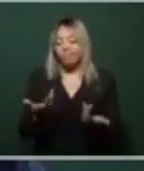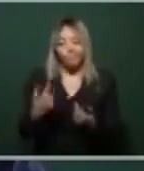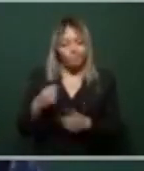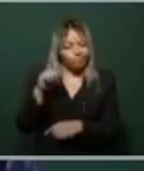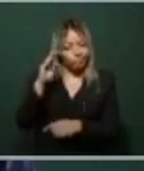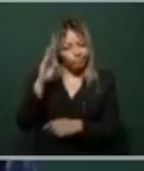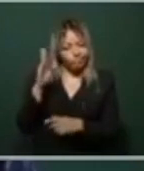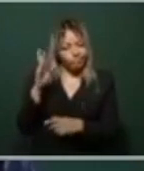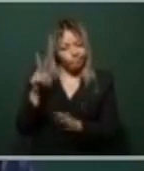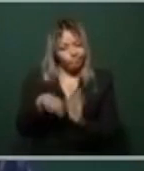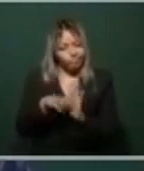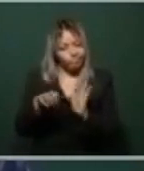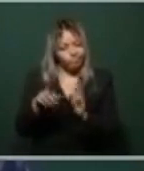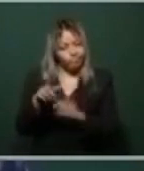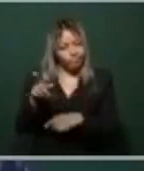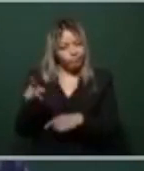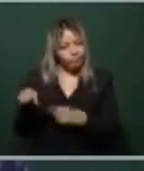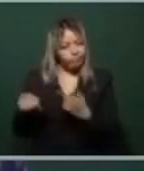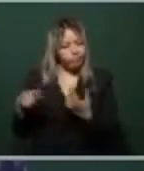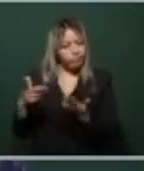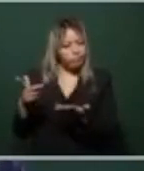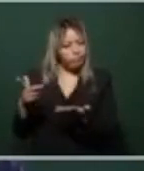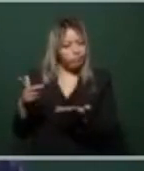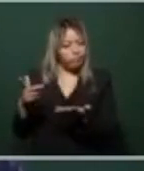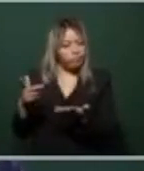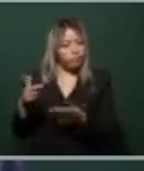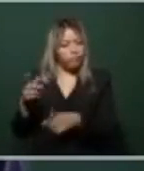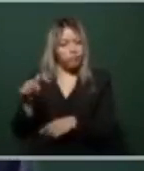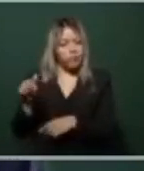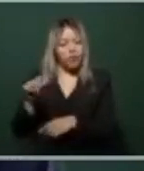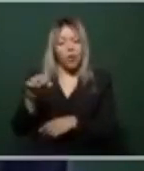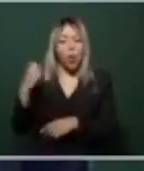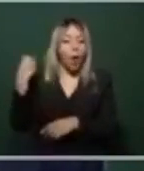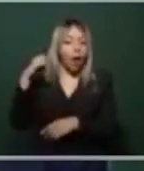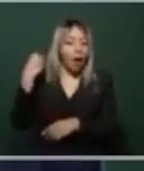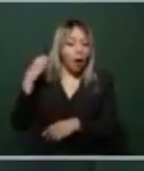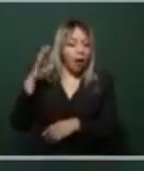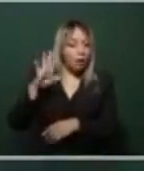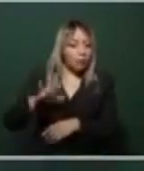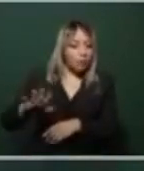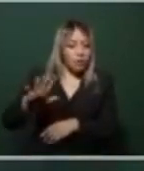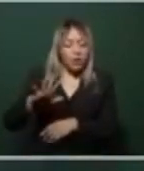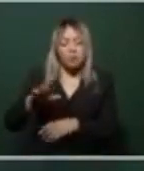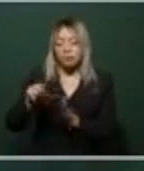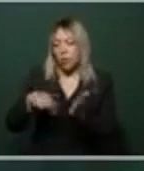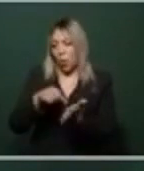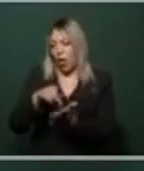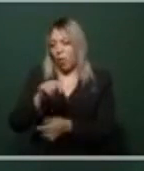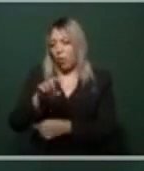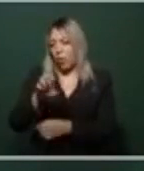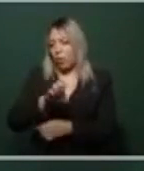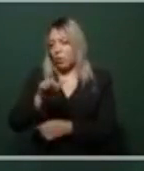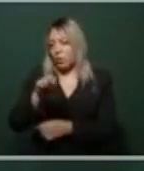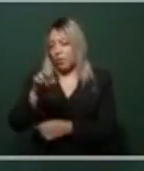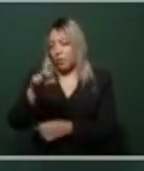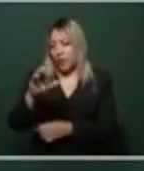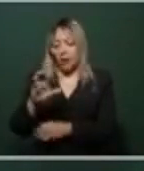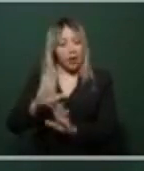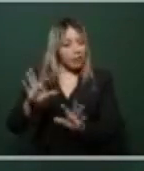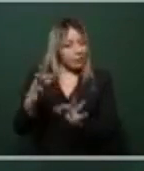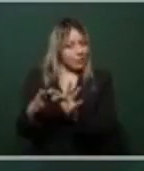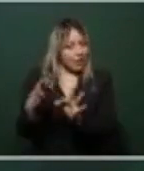En el caso de Oaxaca, Tuxtepec,